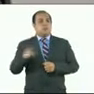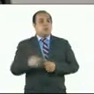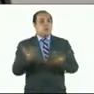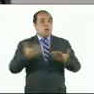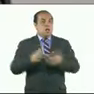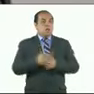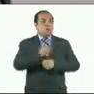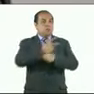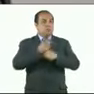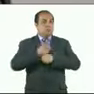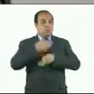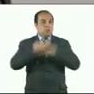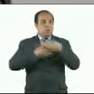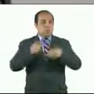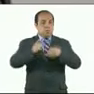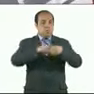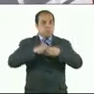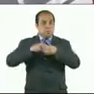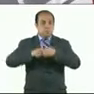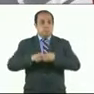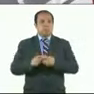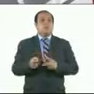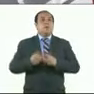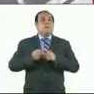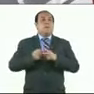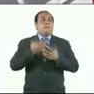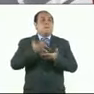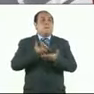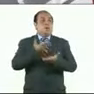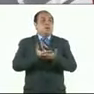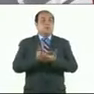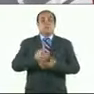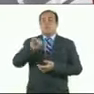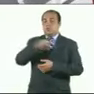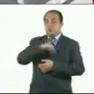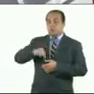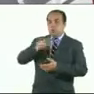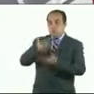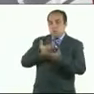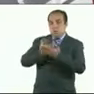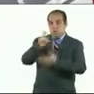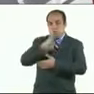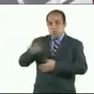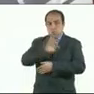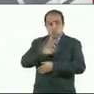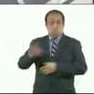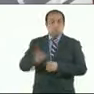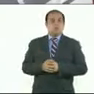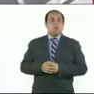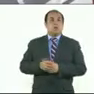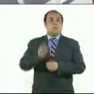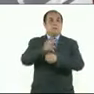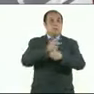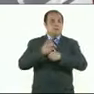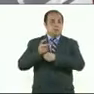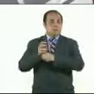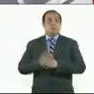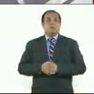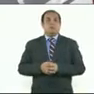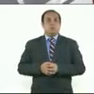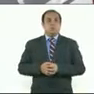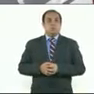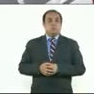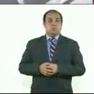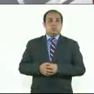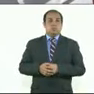suma a esta iniciativa? Sí. Como servidores públicos podemos hacer el llamado, está permitido, a